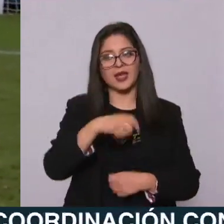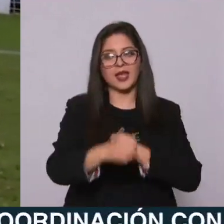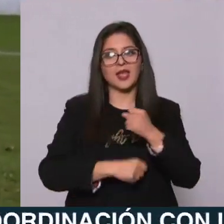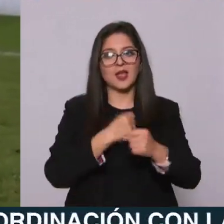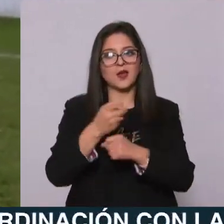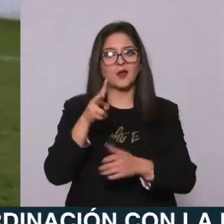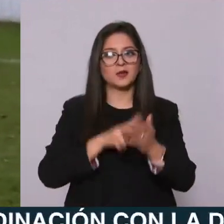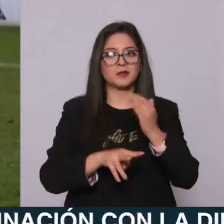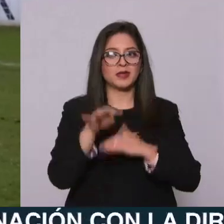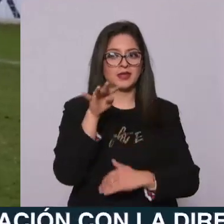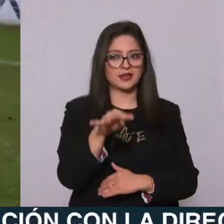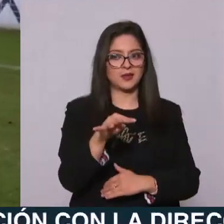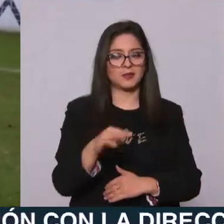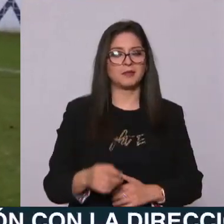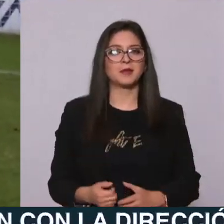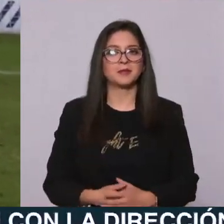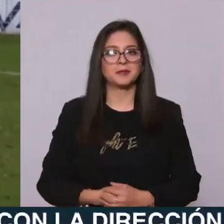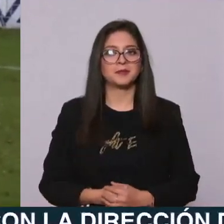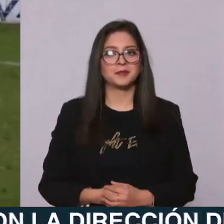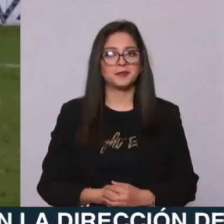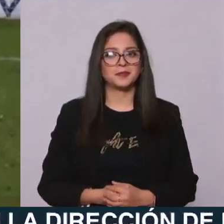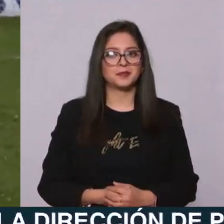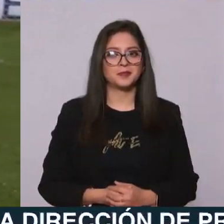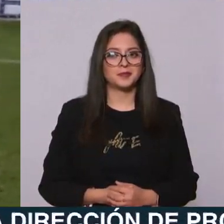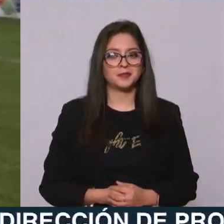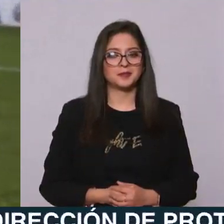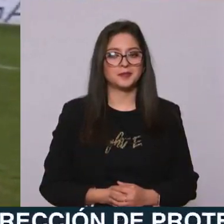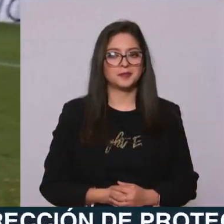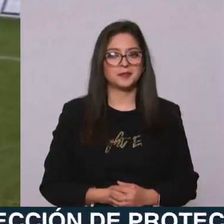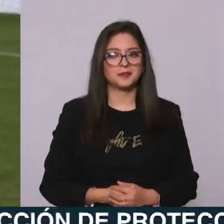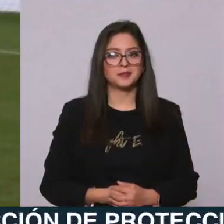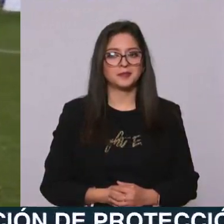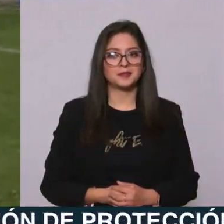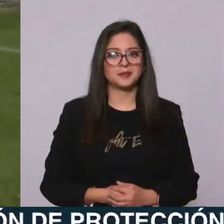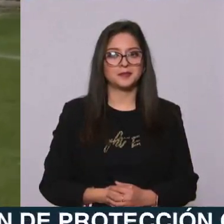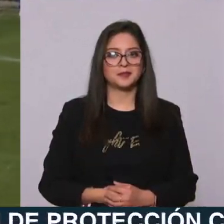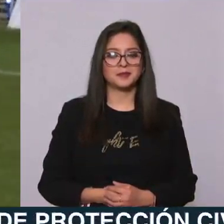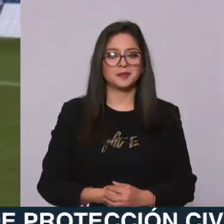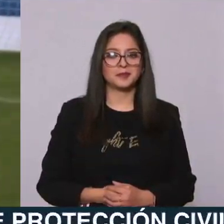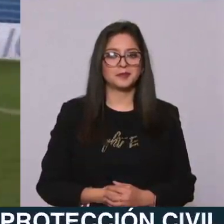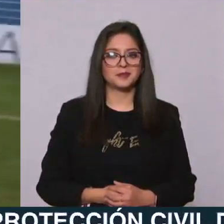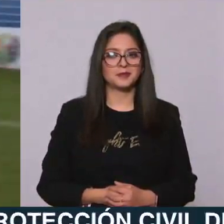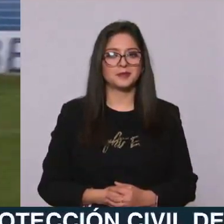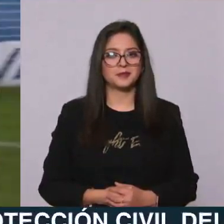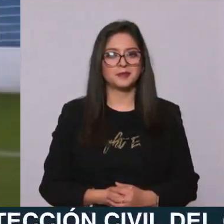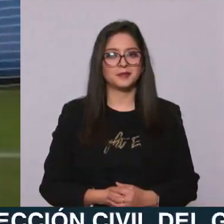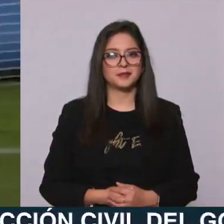2019. En las imágenes, Andrés Brito desde el Estadio Azteca, Viana y Zárate.